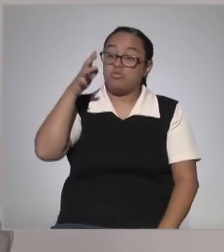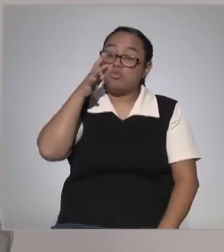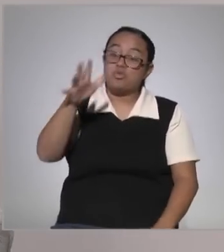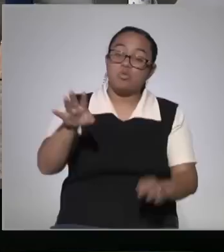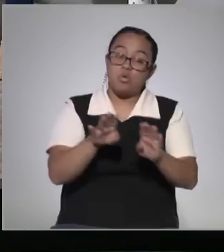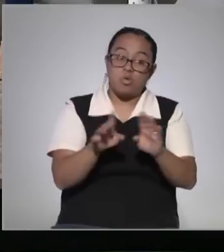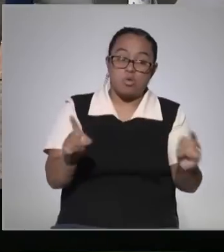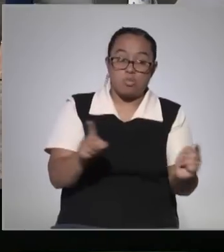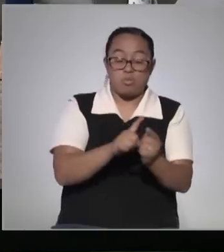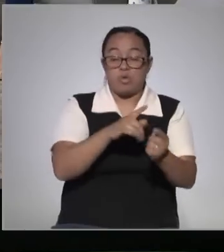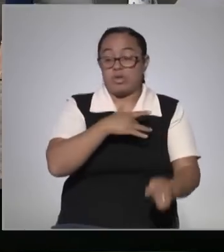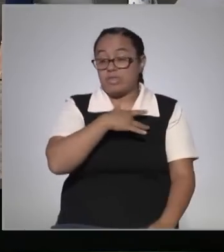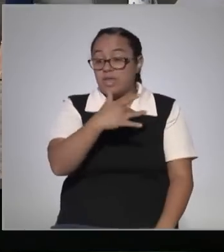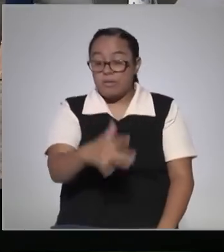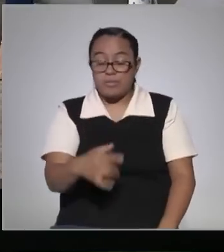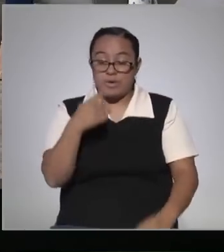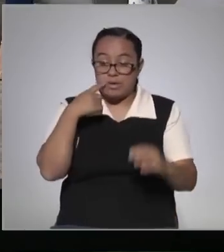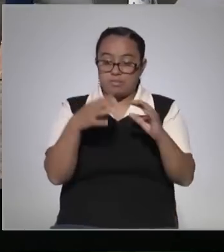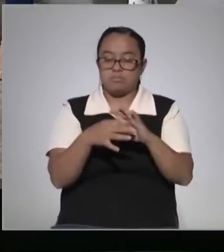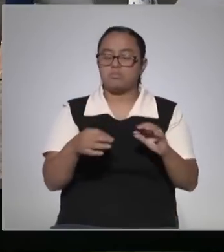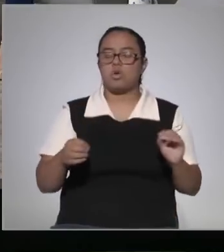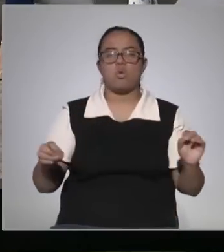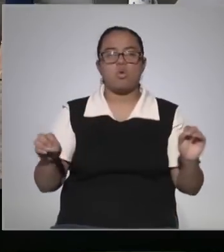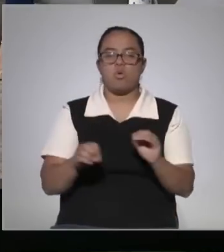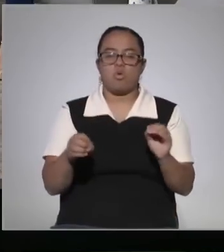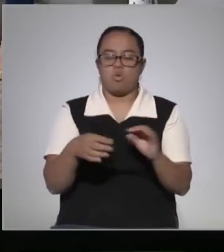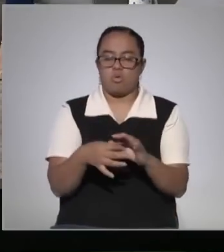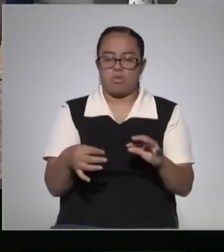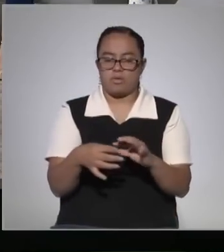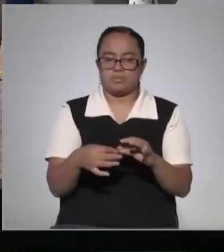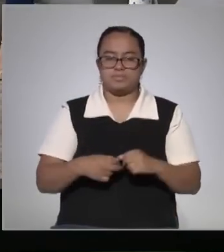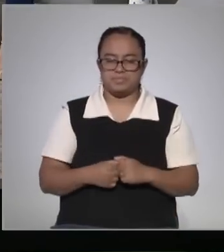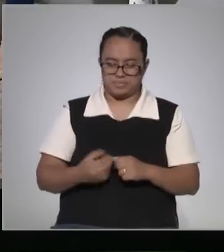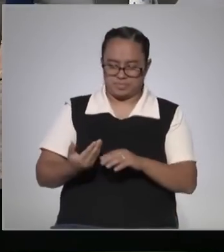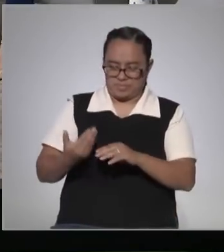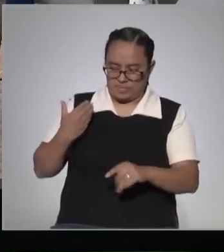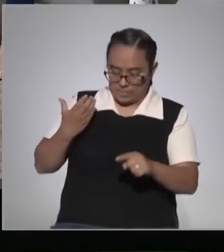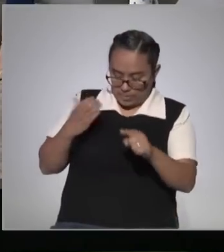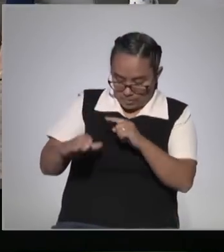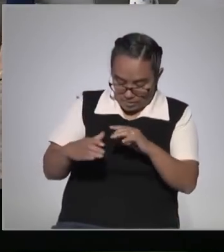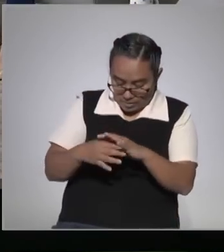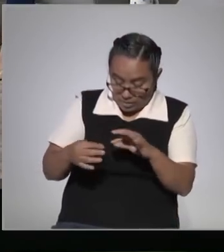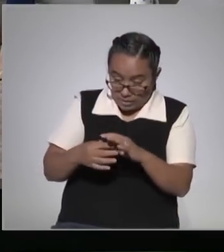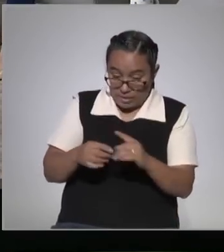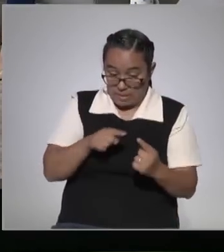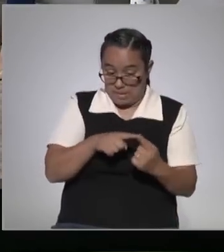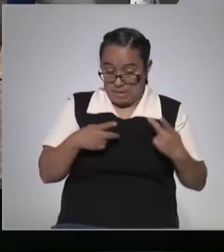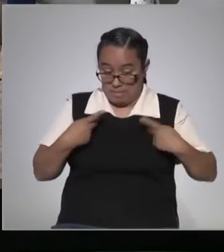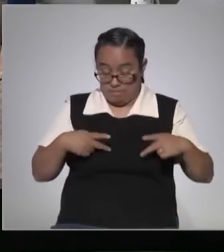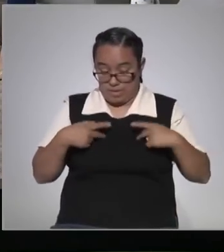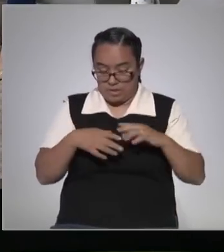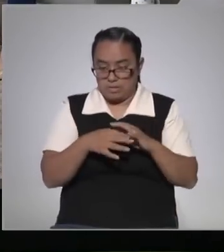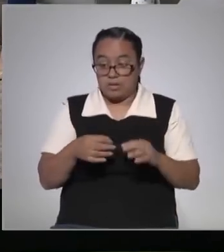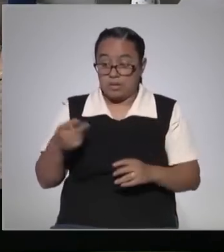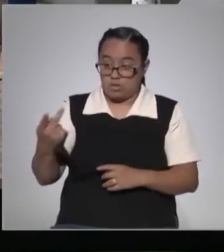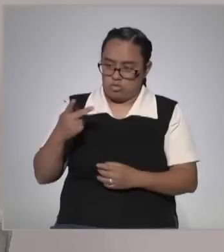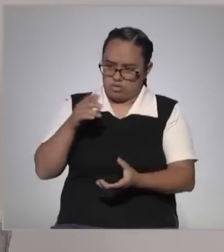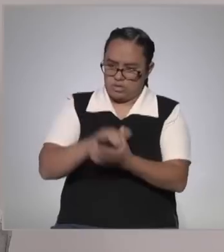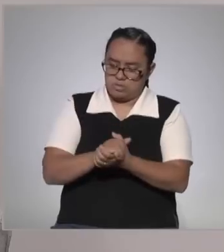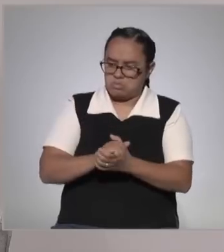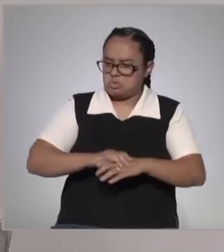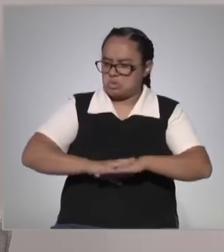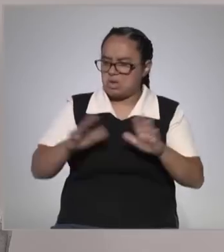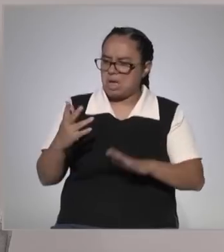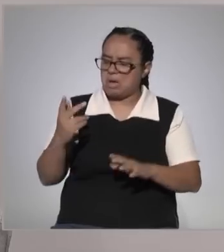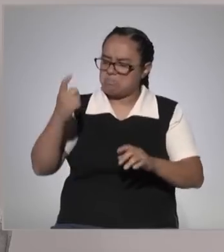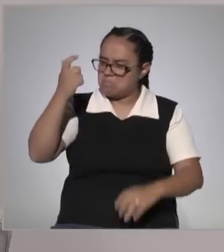podemos esperar o qué hay que seguir construyendo. Y en el comentario lo veíamos, una persona que nos dice, a ver, mi esposo y yo ya nos